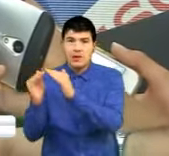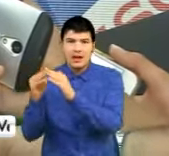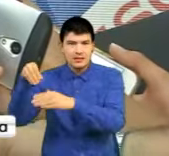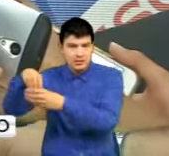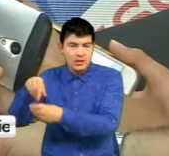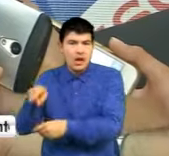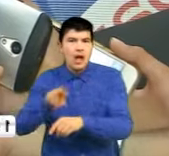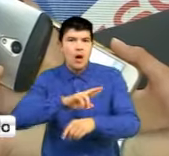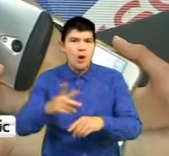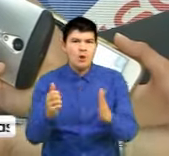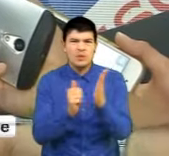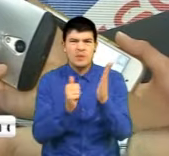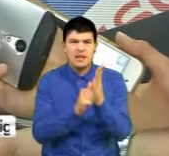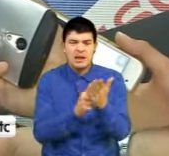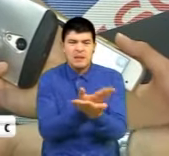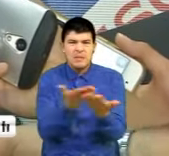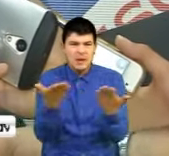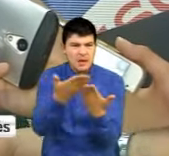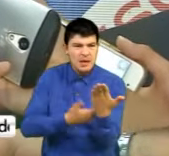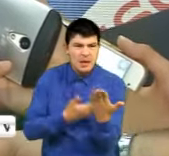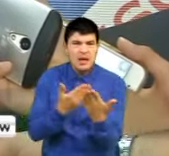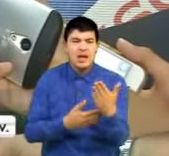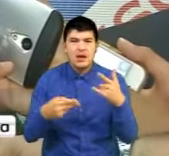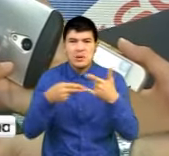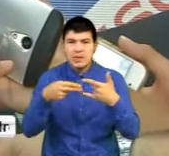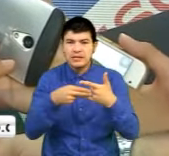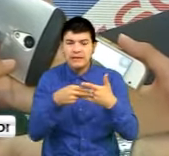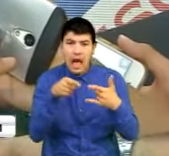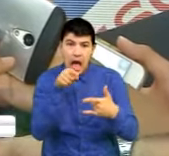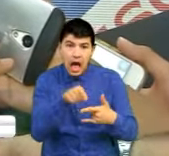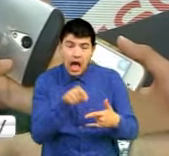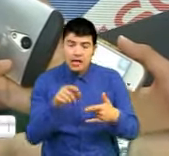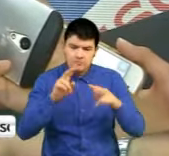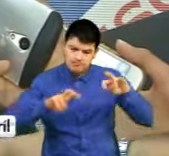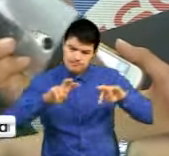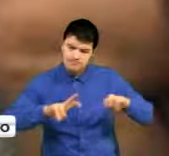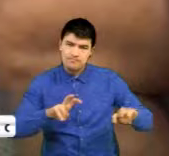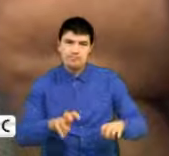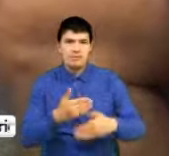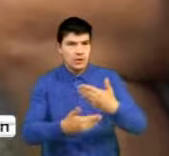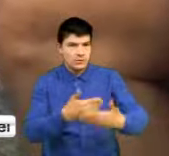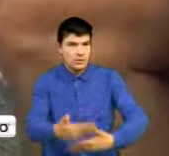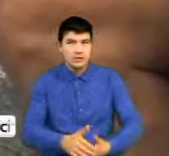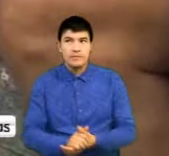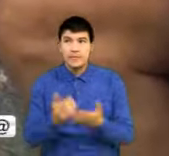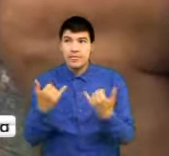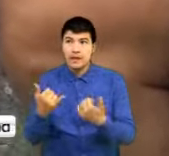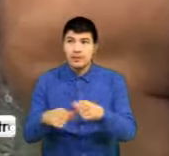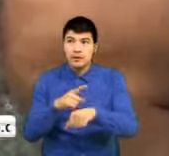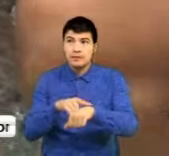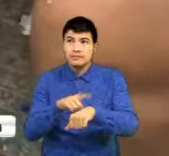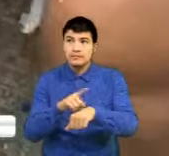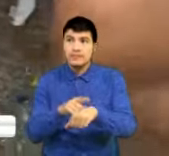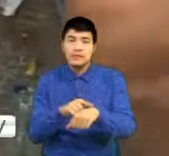material, documentación, consignaciones, USB, que en este momento son motivo de investigación. A esta hora se procede